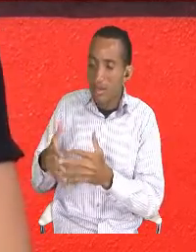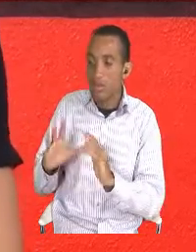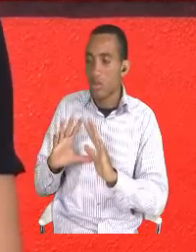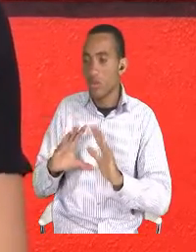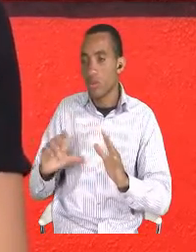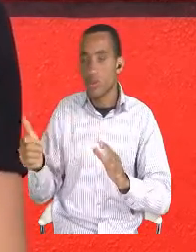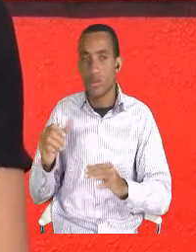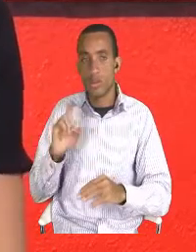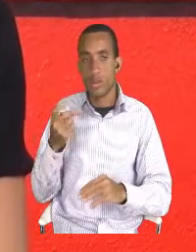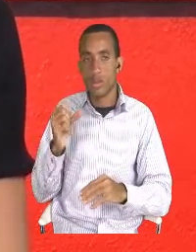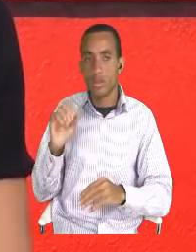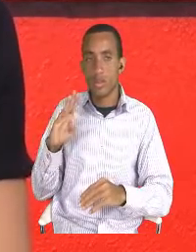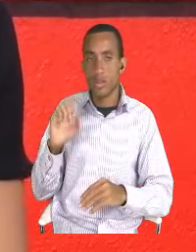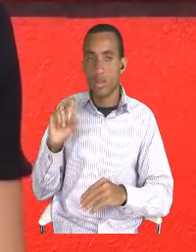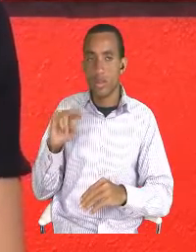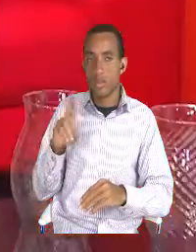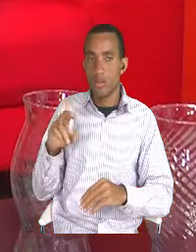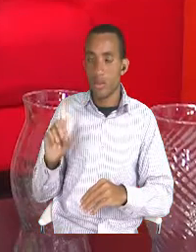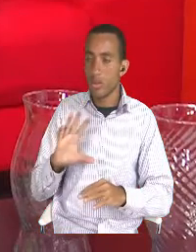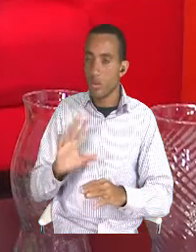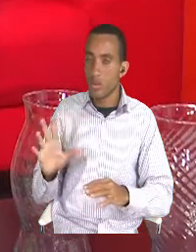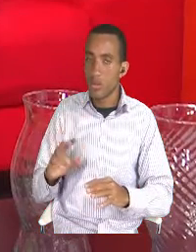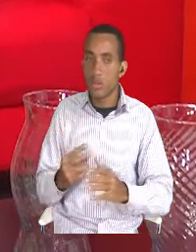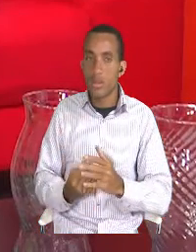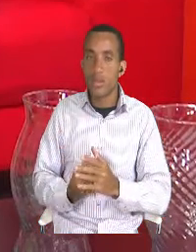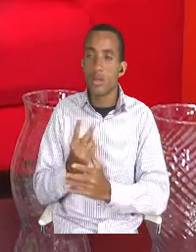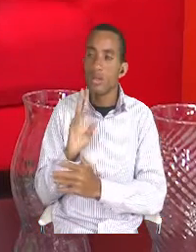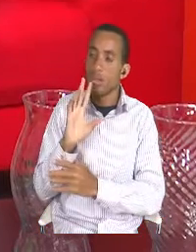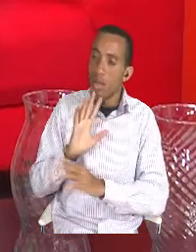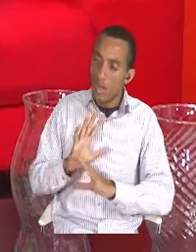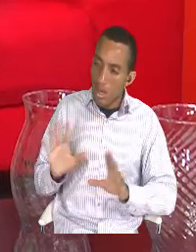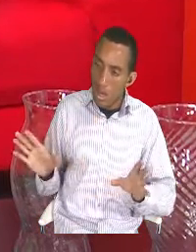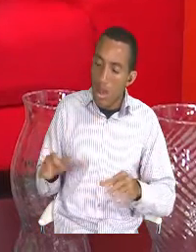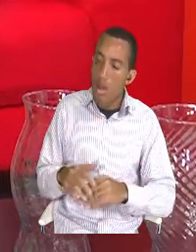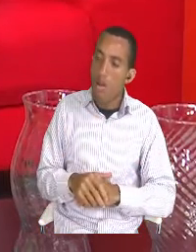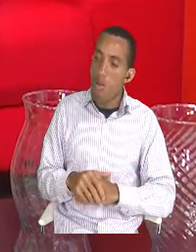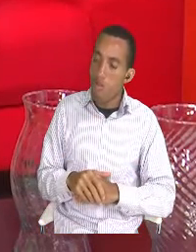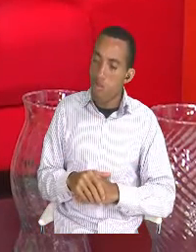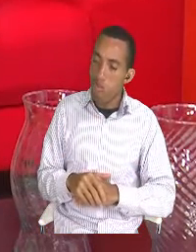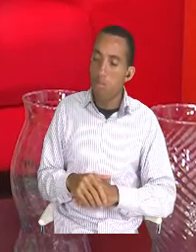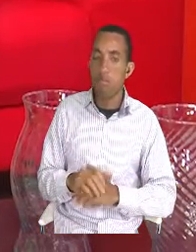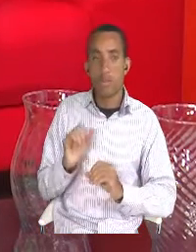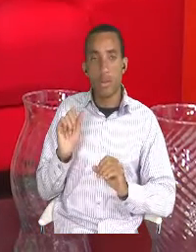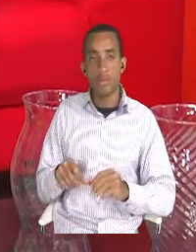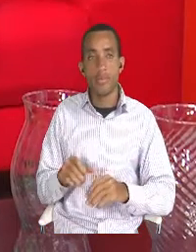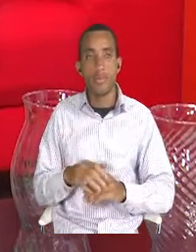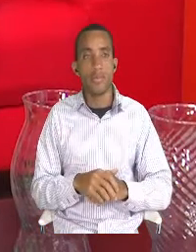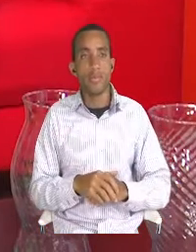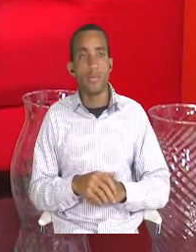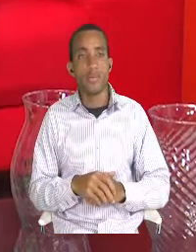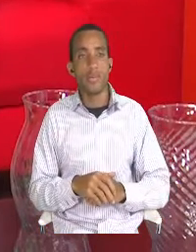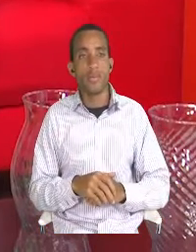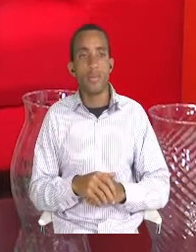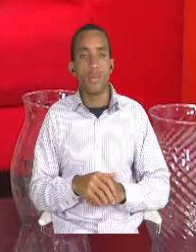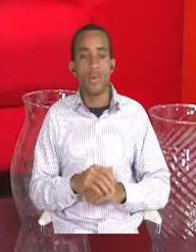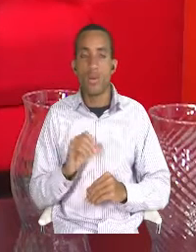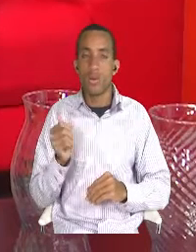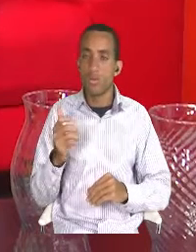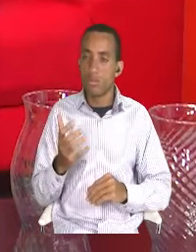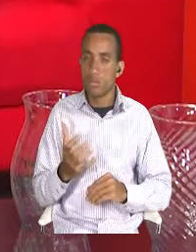garbanzo, ¿sí? Todo lo que sea legumbre se vuelve en harina, entonces eso es sin gluten. De otra manera,